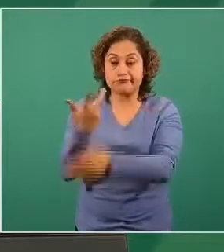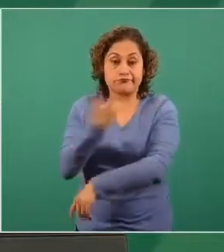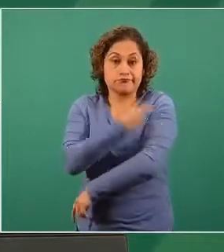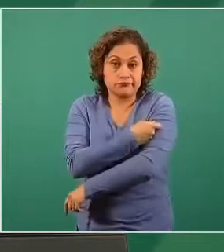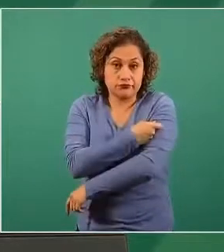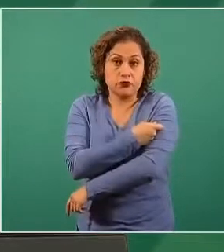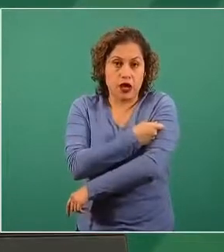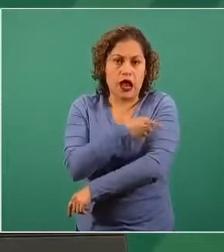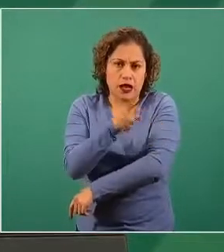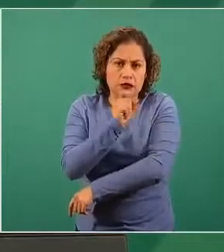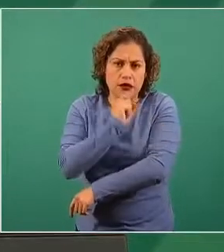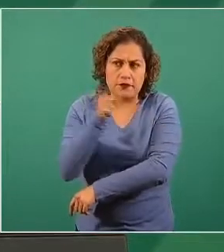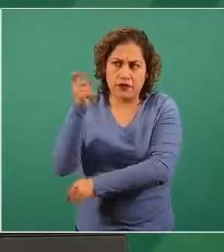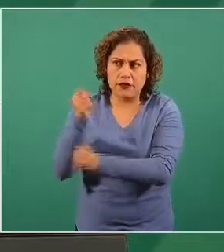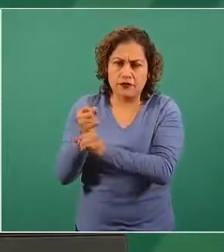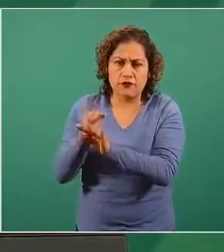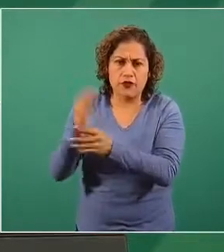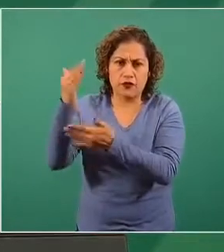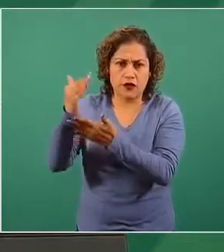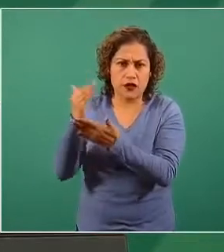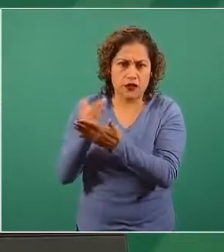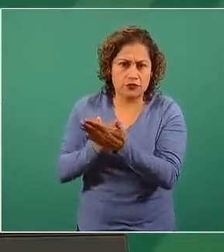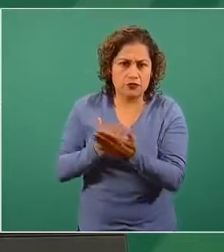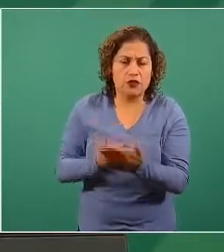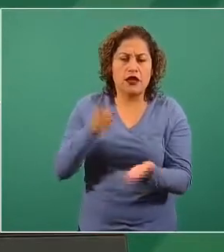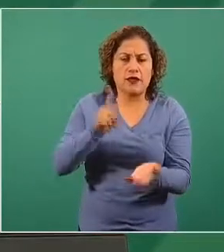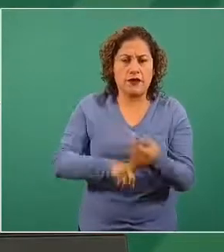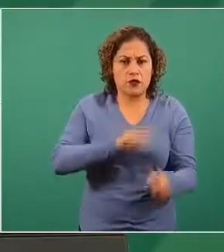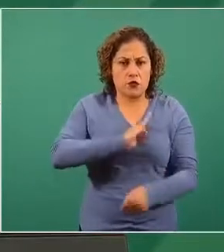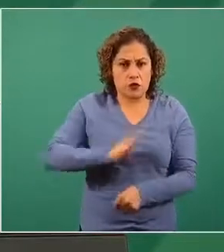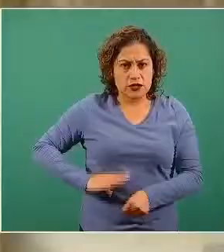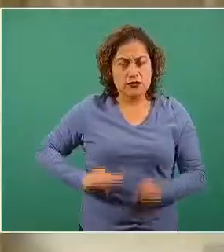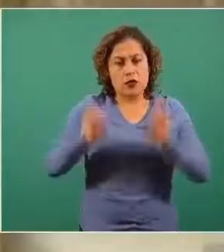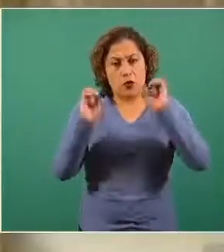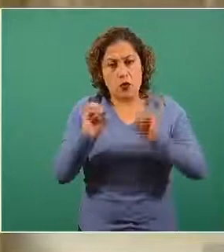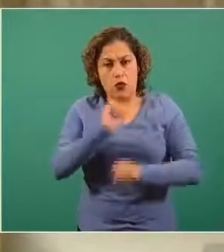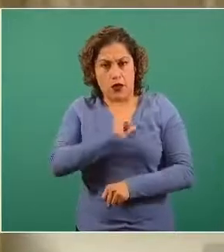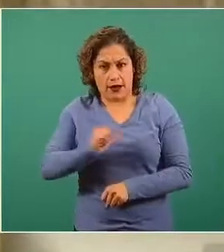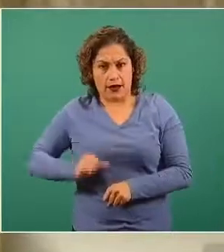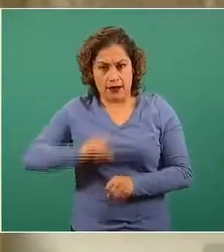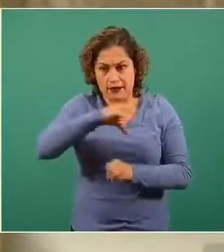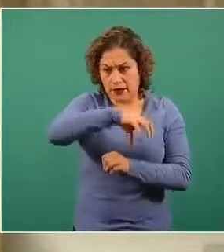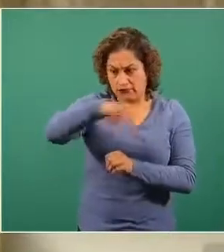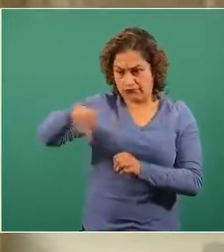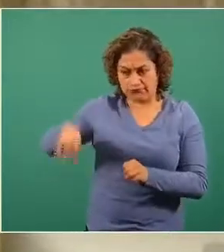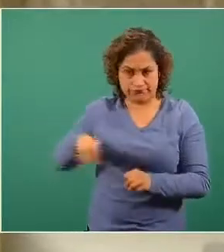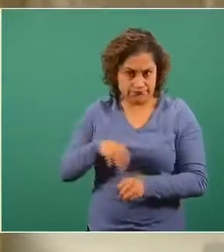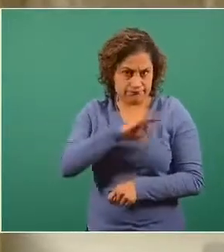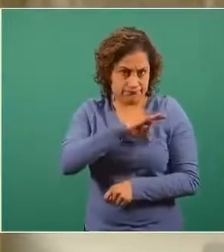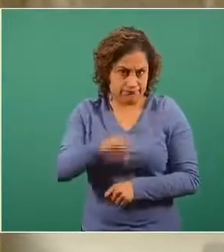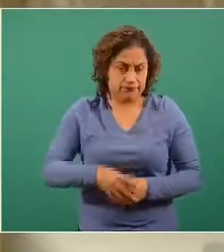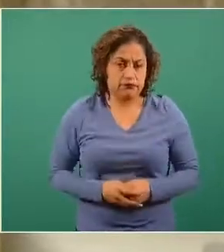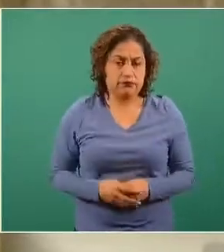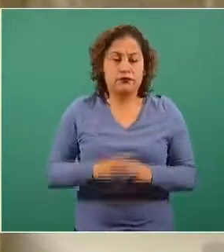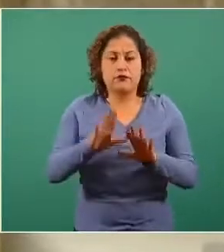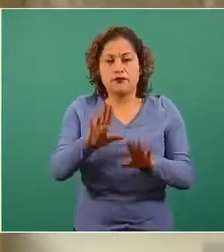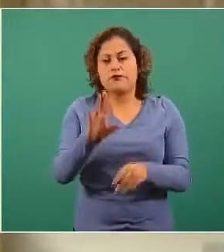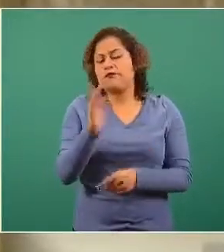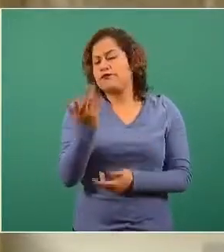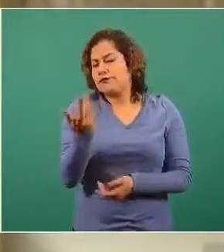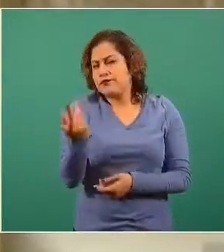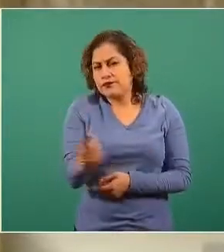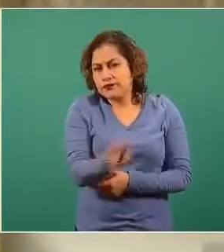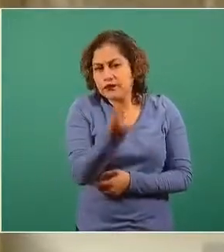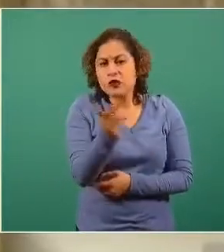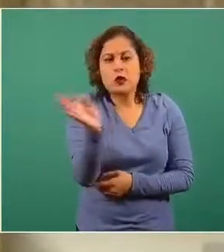nosotros, municipio o alcaldía, en la que cada uno de nosotros vivimos. Ok, doctor. ¿Y para alguna denuncia en algún momento dado